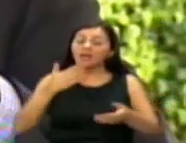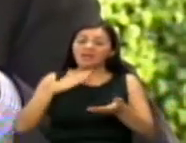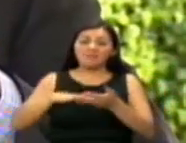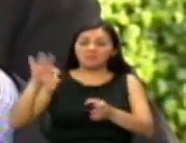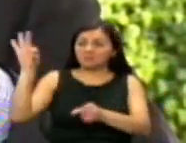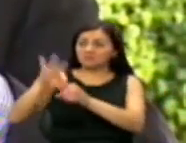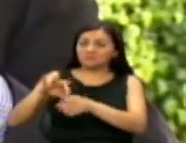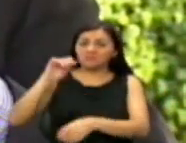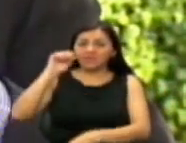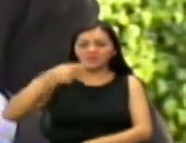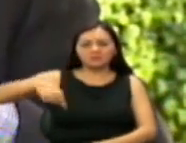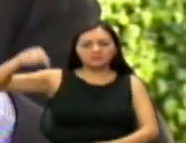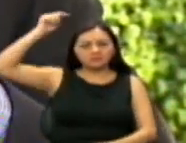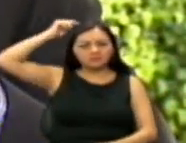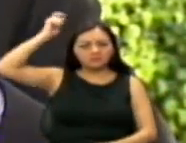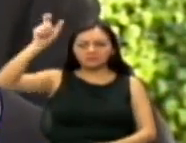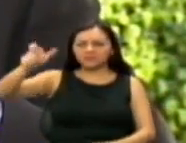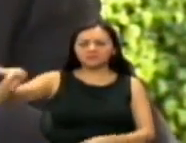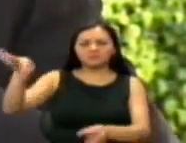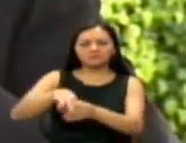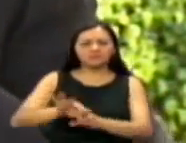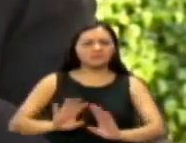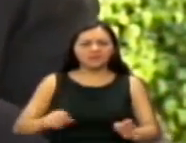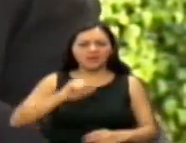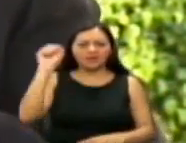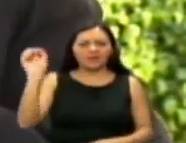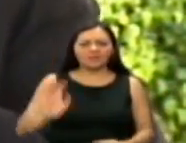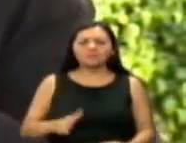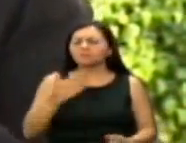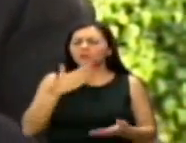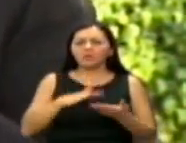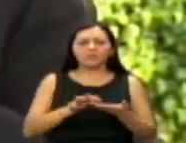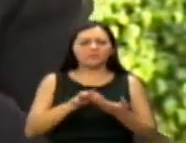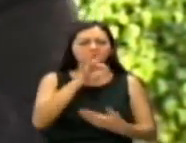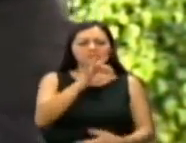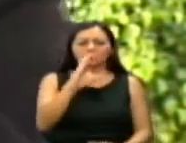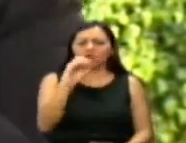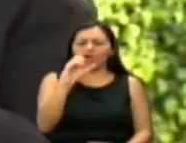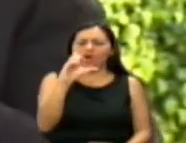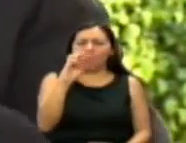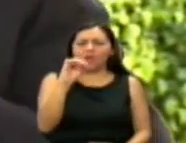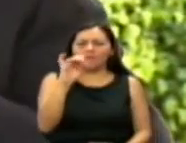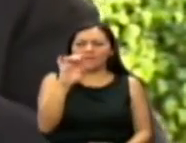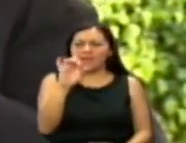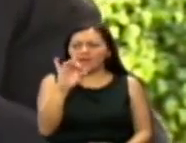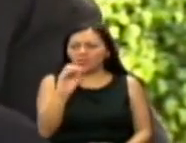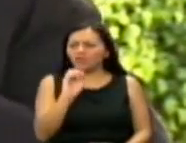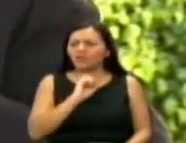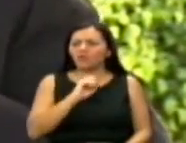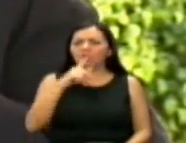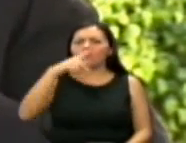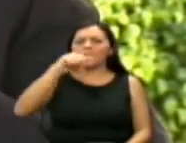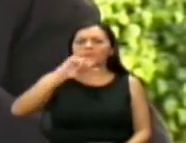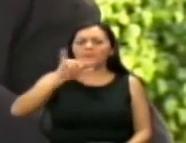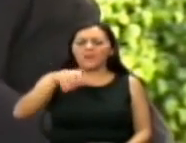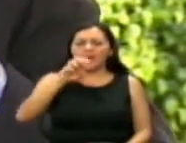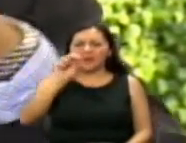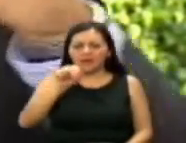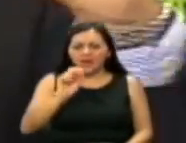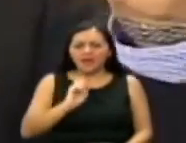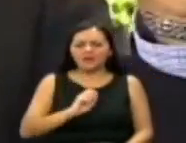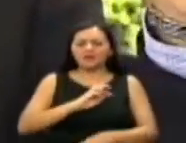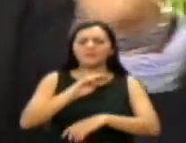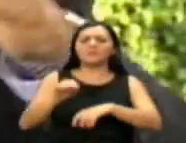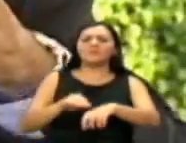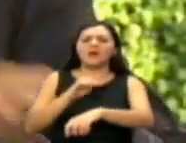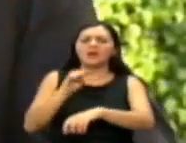elecciones, le volvemos a dar 3-1. Vaya a un cantón, Olmedo, Paján, de Manabí Profundo. A ver a quién le